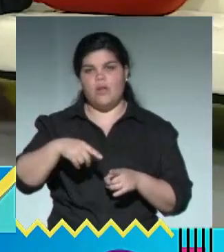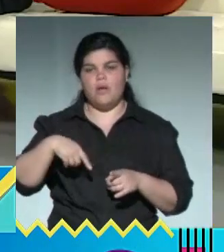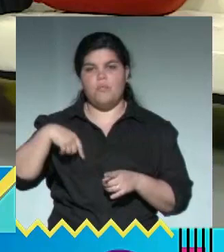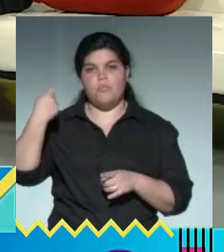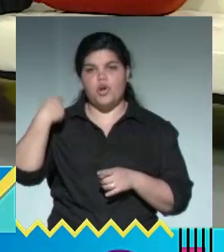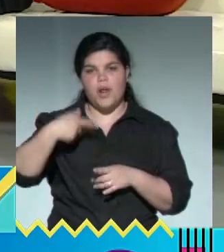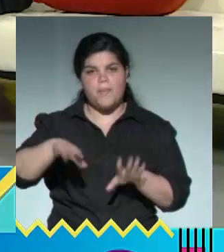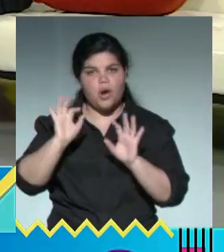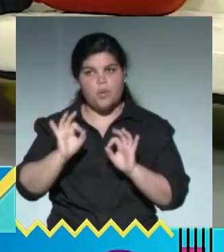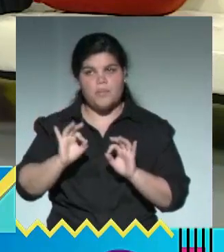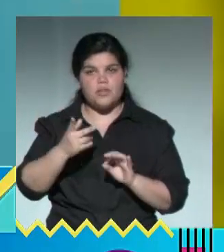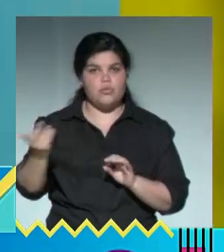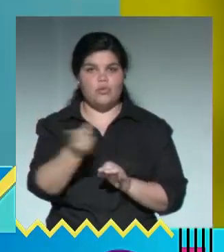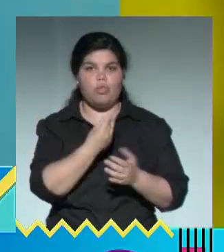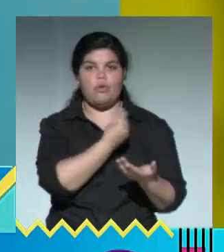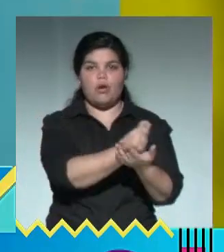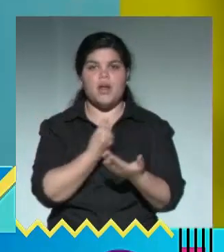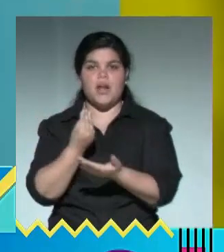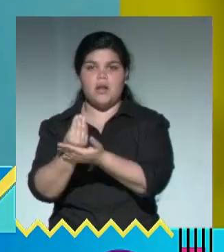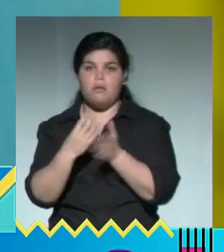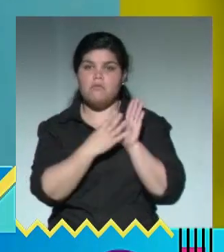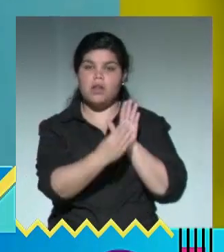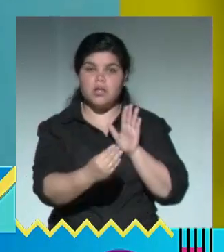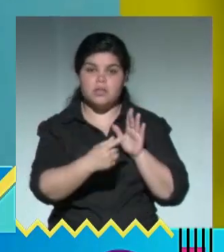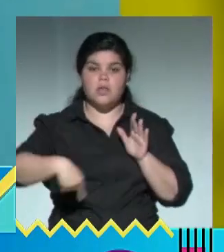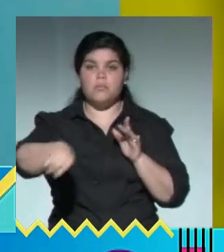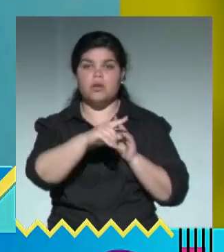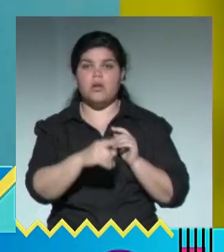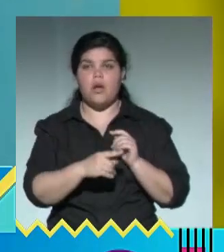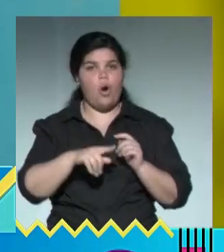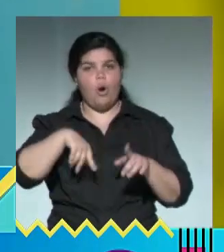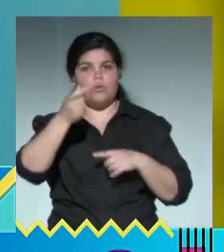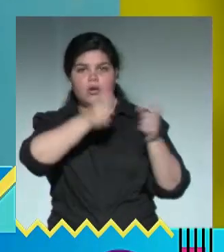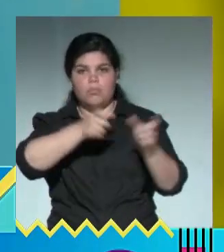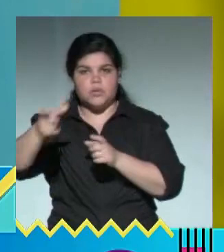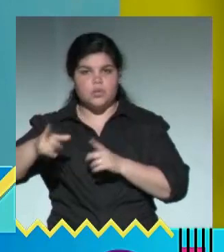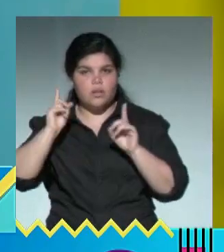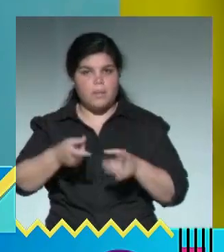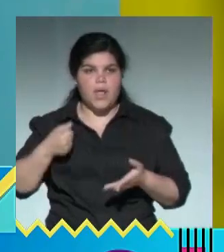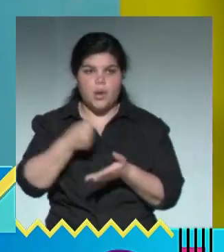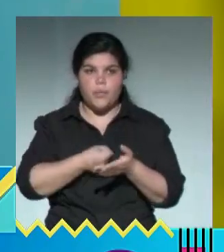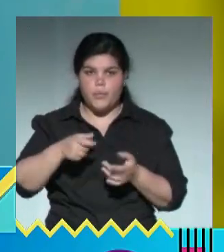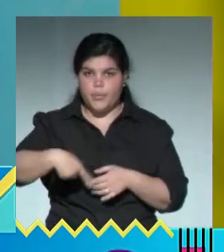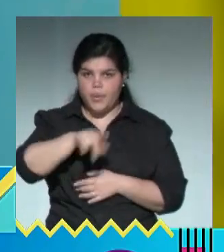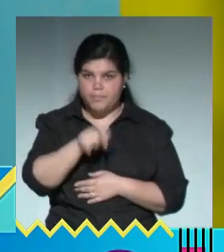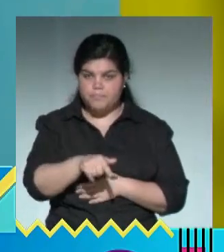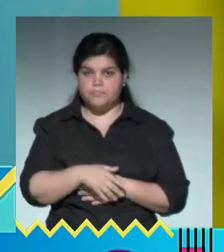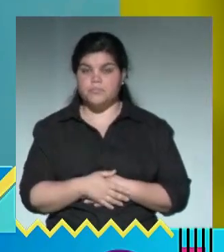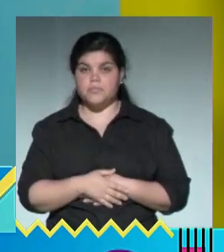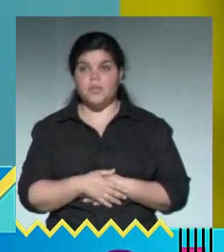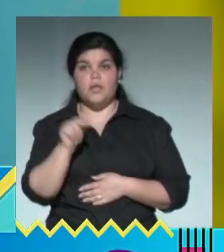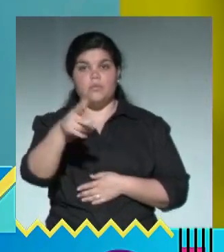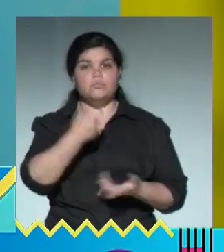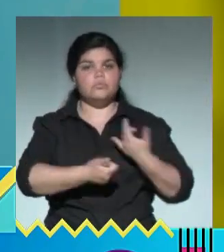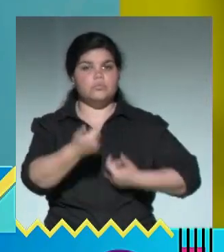a través de ellos, ¿no? Son los que representan a muchos más que han estado poniéndole el cuerpo, por supuesto, a esto. En este balance que vos haces, Eva, te